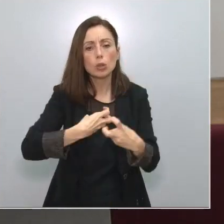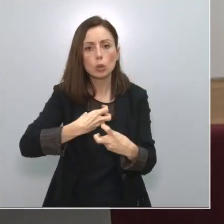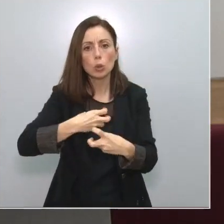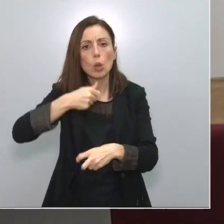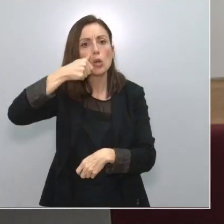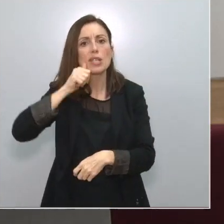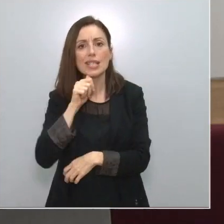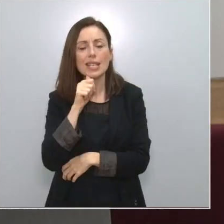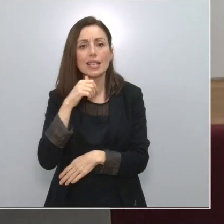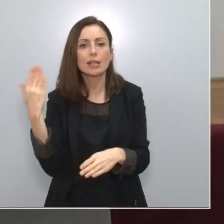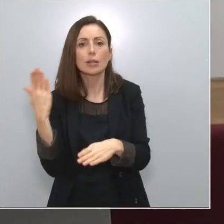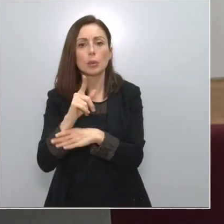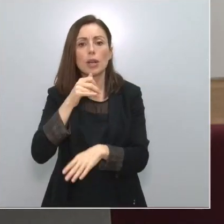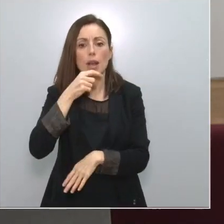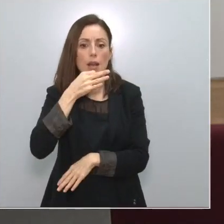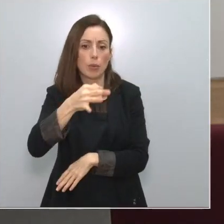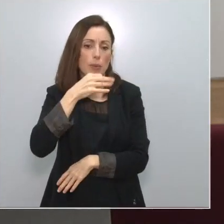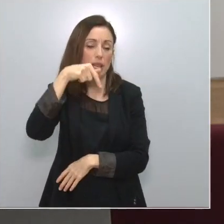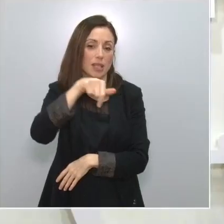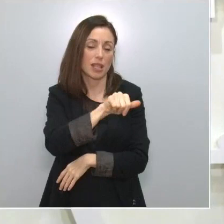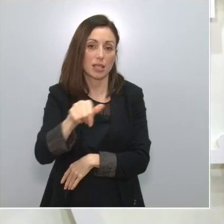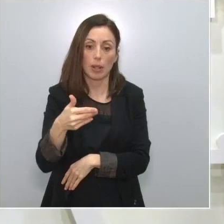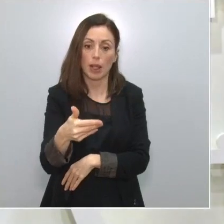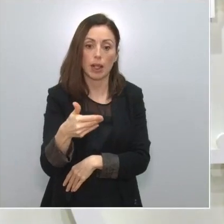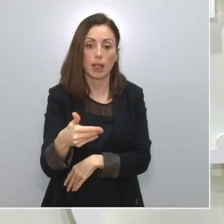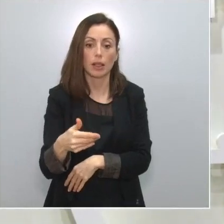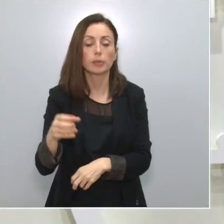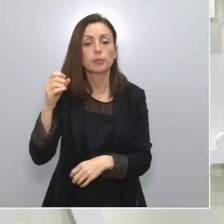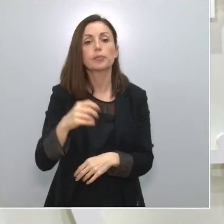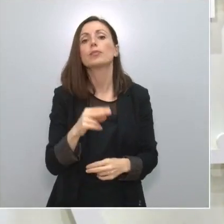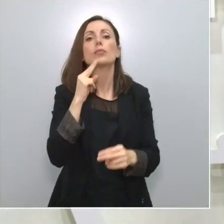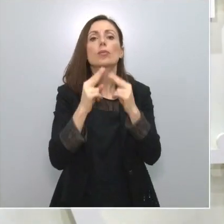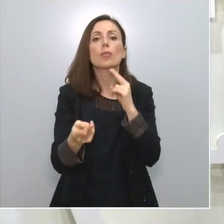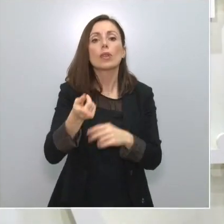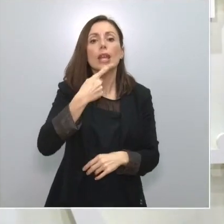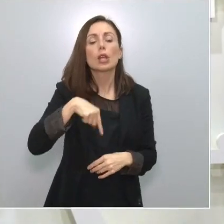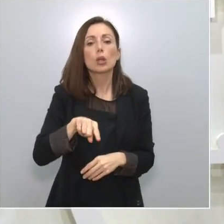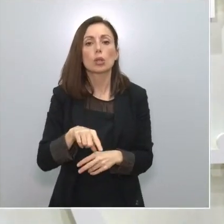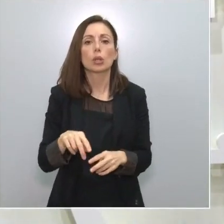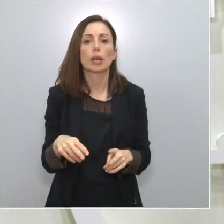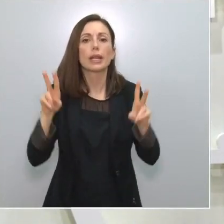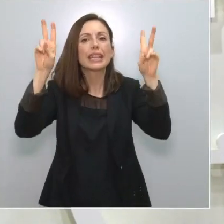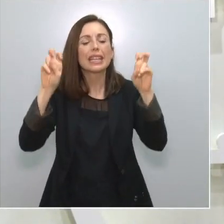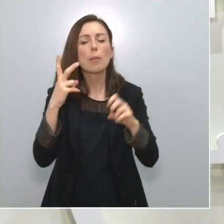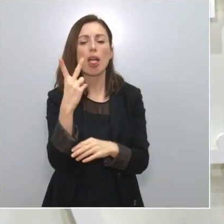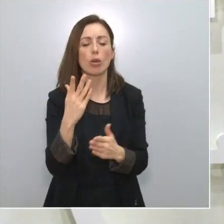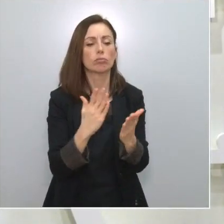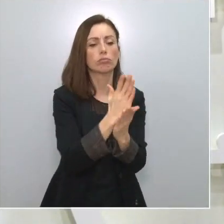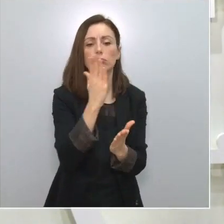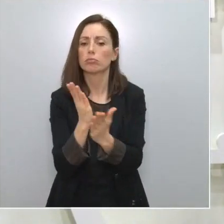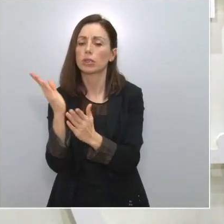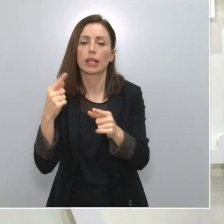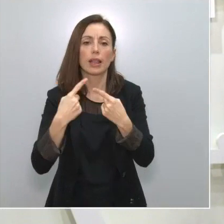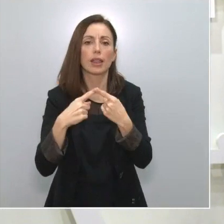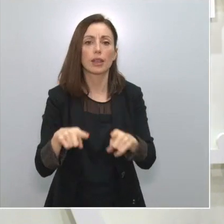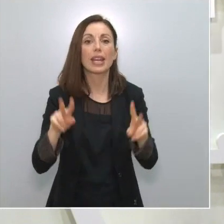presidente Sánchez para esta misma semana? Bueno, creo que tenemos que diferenciar dos cuestiones. Para